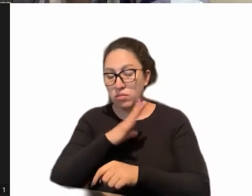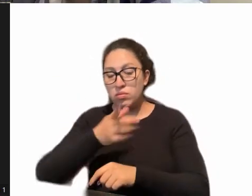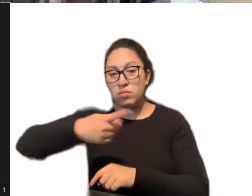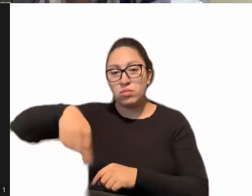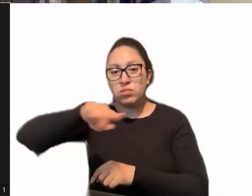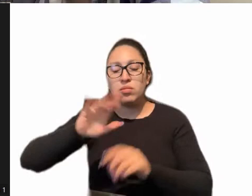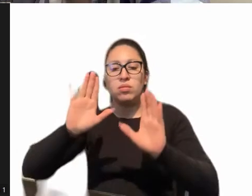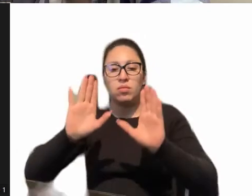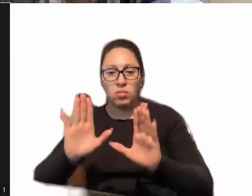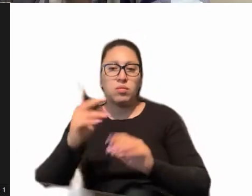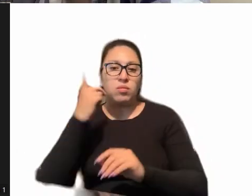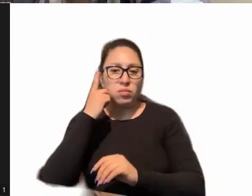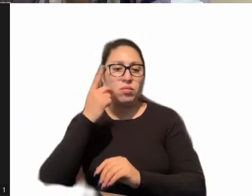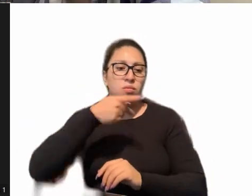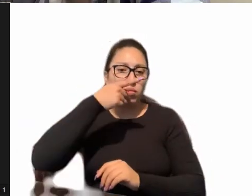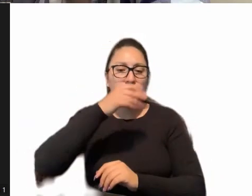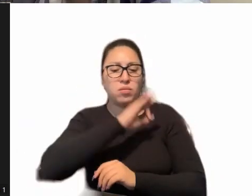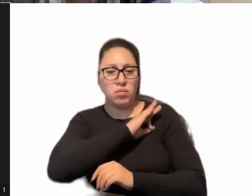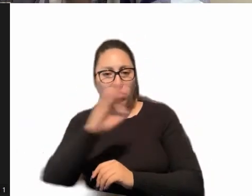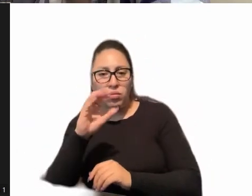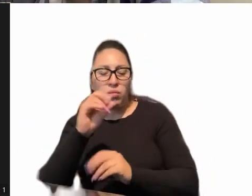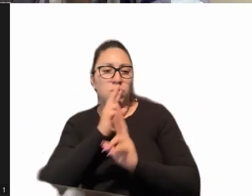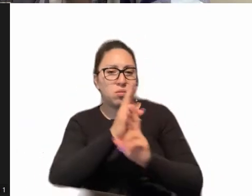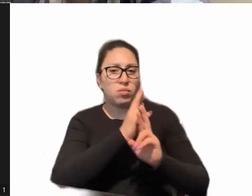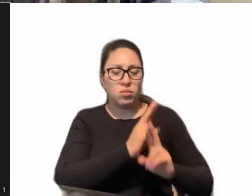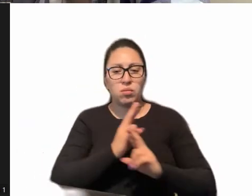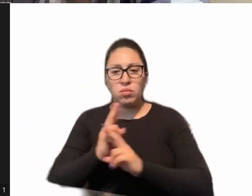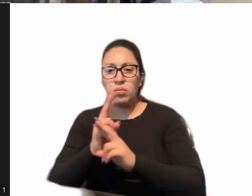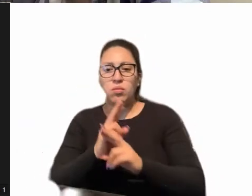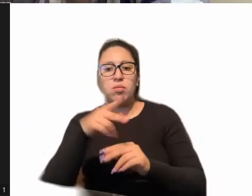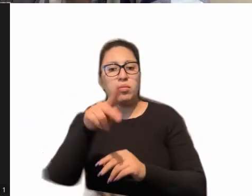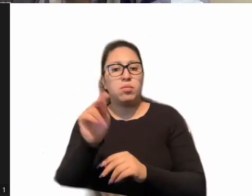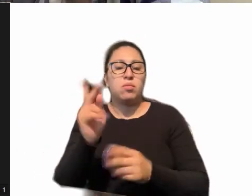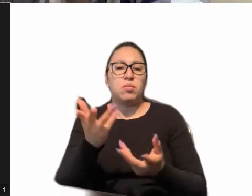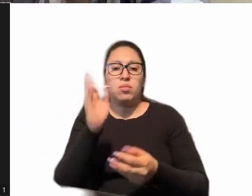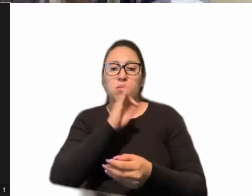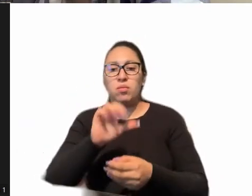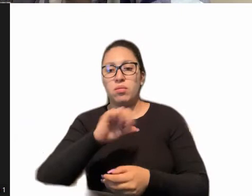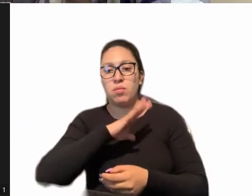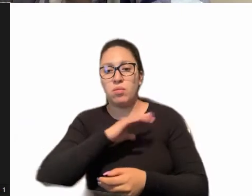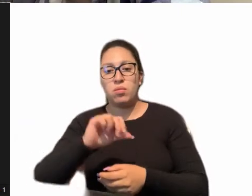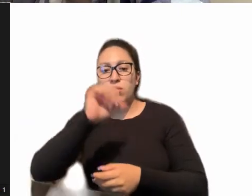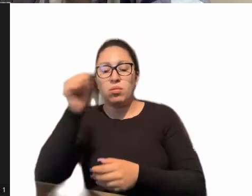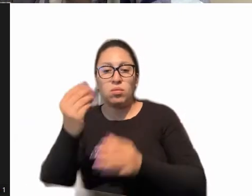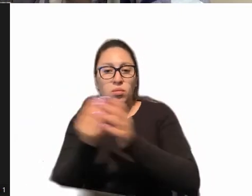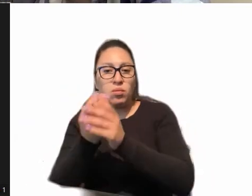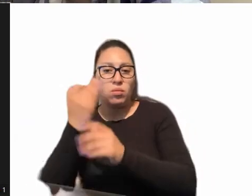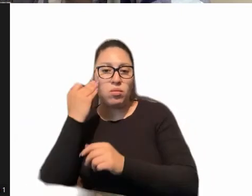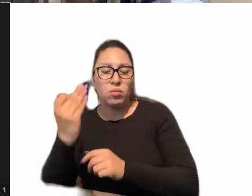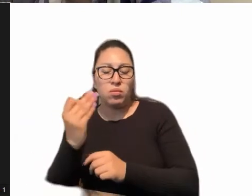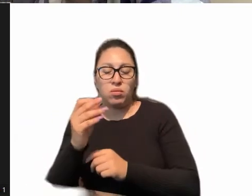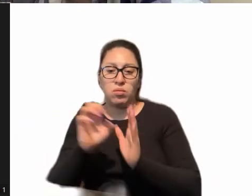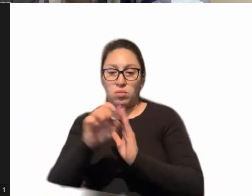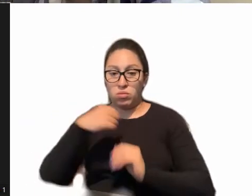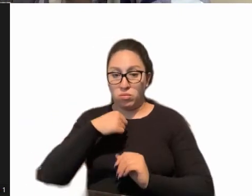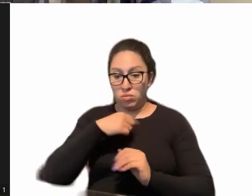estas reuniones, en donde se les pone a consideración de las diputadas y diputados algún planteamiento, pues yo cuando terminé de hacer